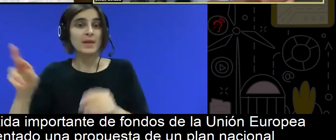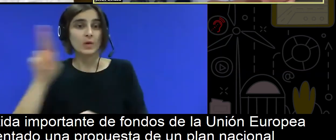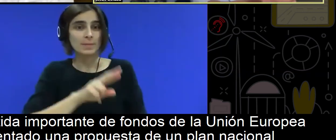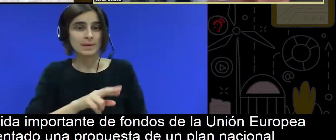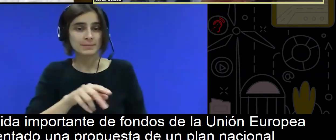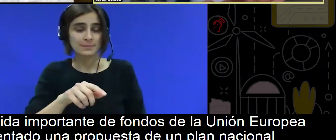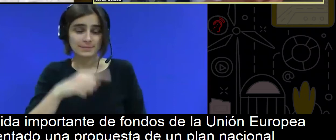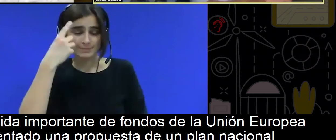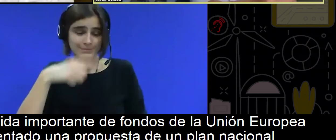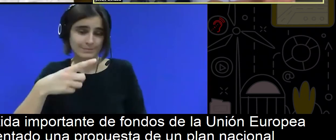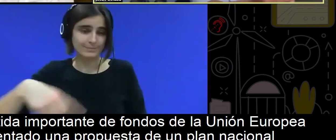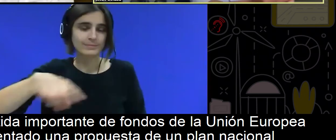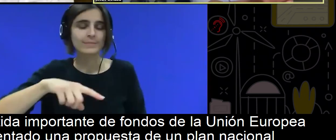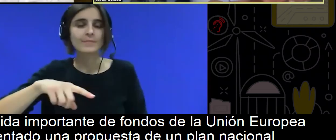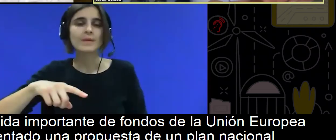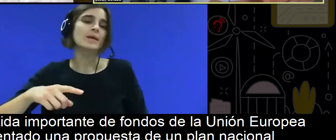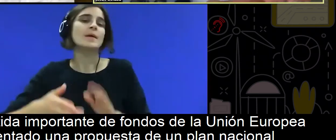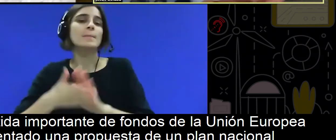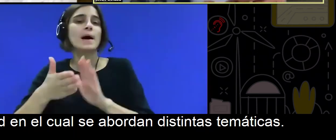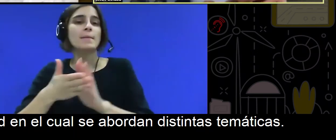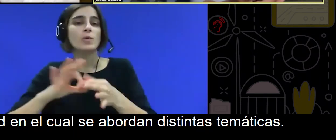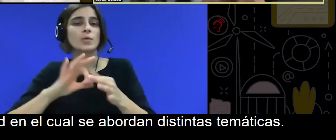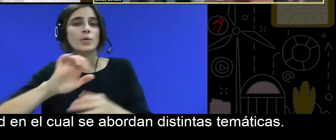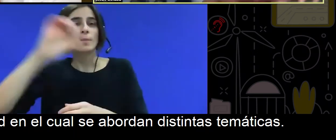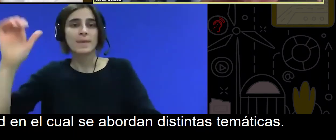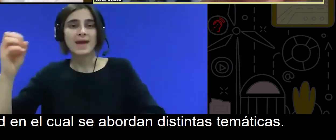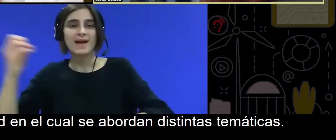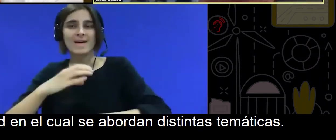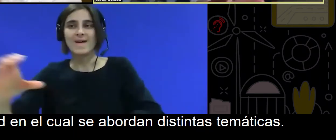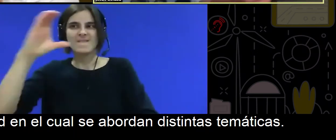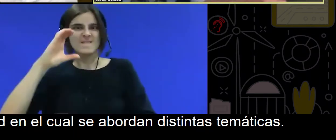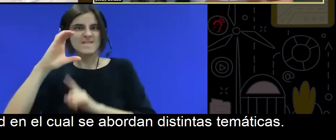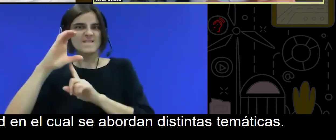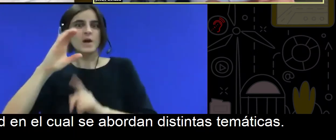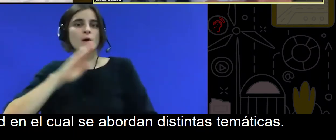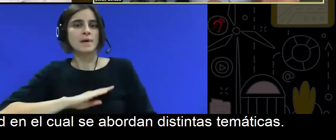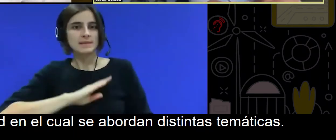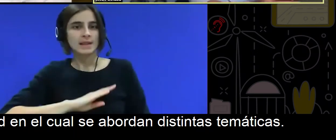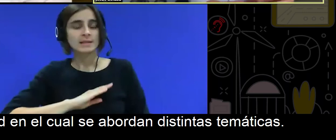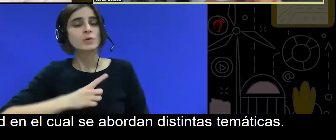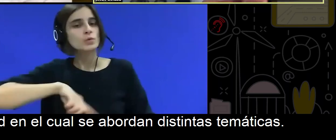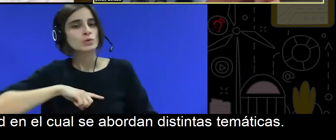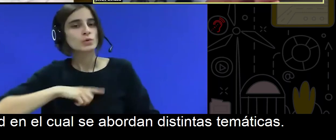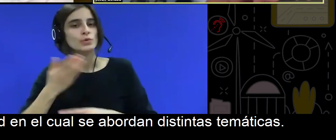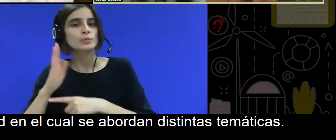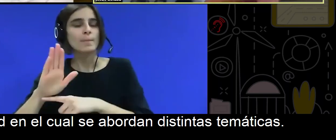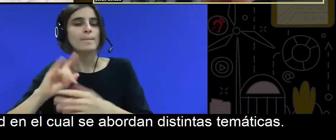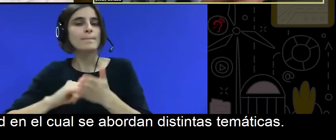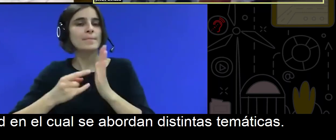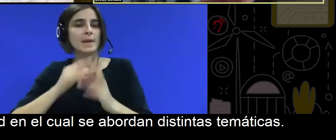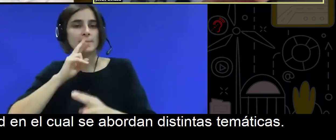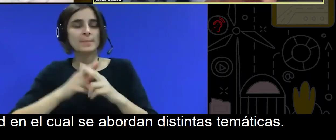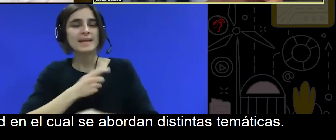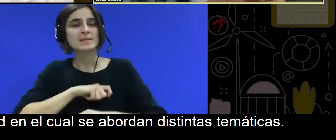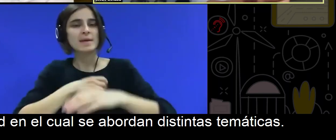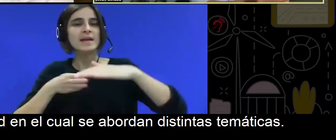Europea y hemos presentado una propuesta de un plan nacional de accesibilidad, un plan que sería España accesible, en el cual se abordan